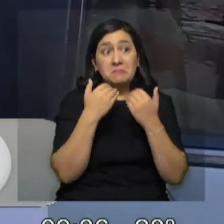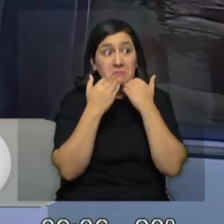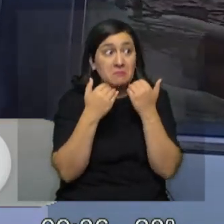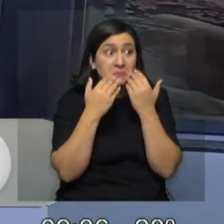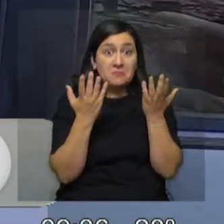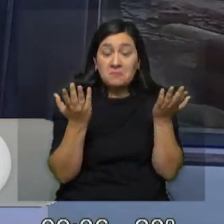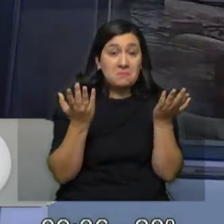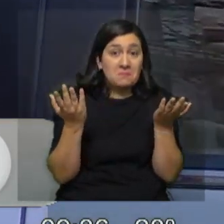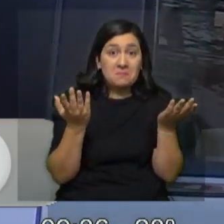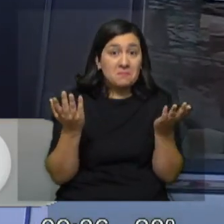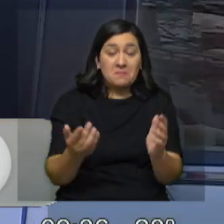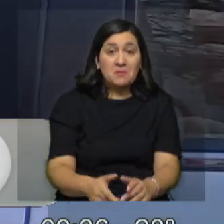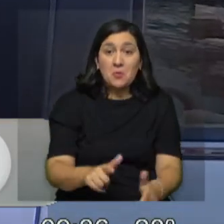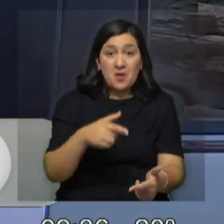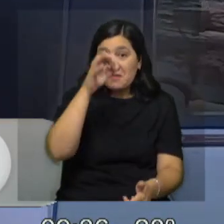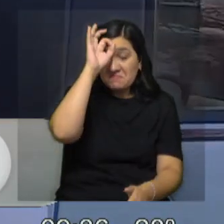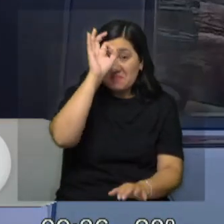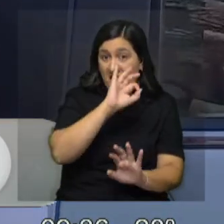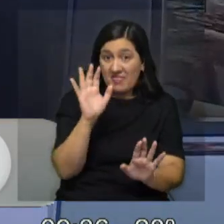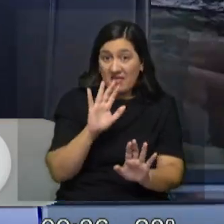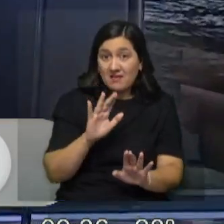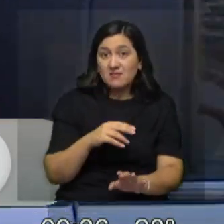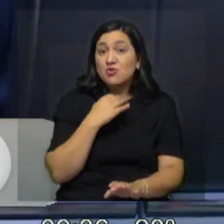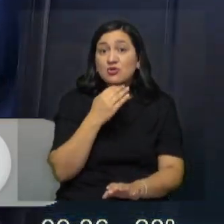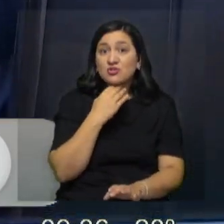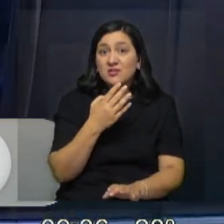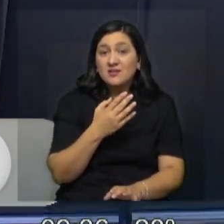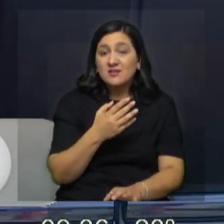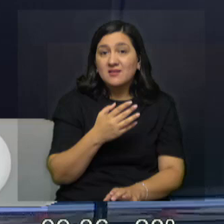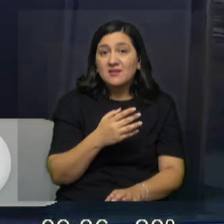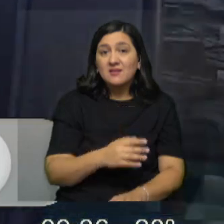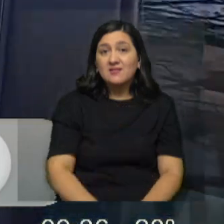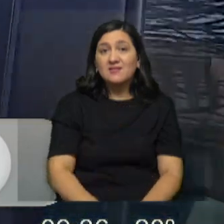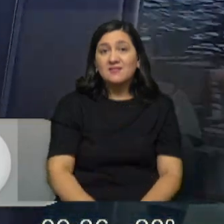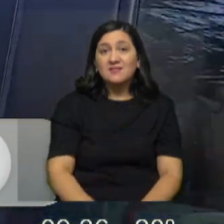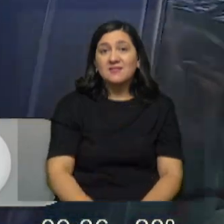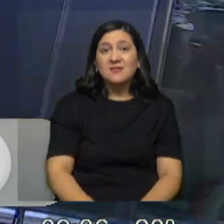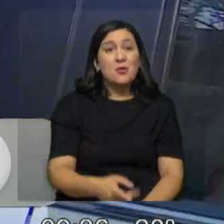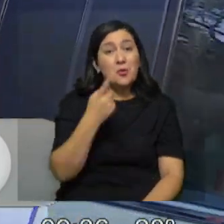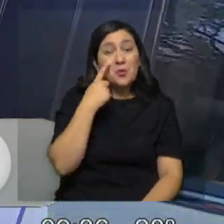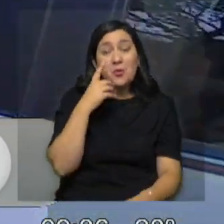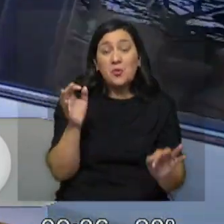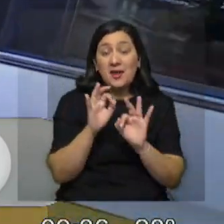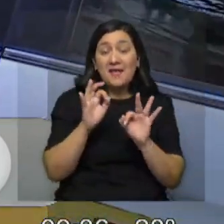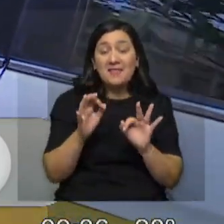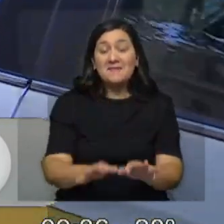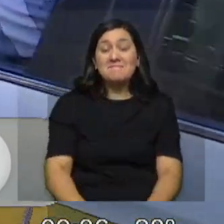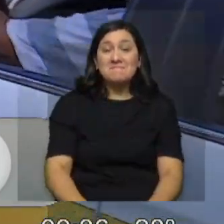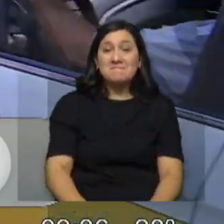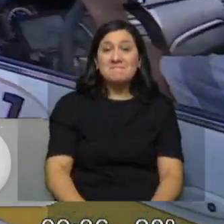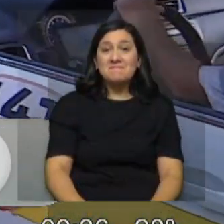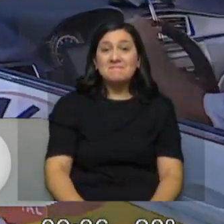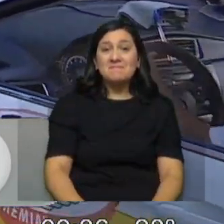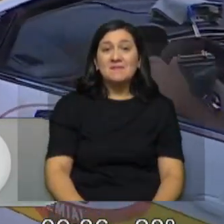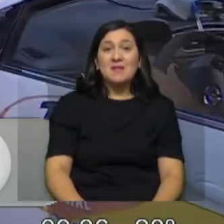yo. No tiene idea, usted que anda a la vuelta, ¿no? No tengo idea, no tengo conocimiento. Bien, no tiene conocimiento arriba. Fito, el taxista no tiene